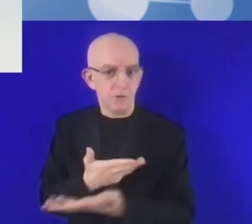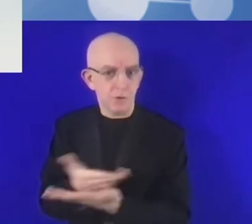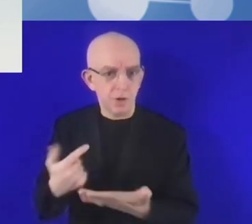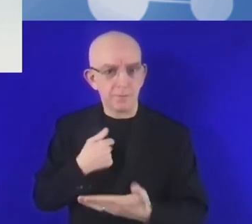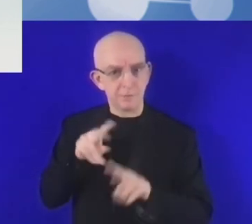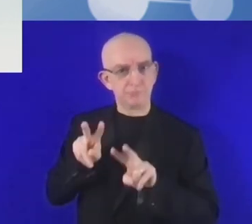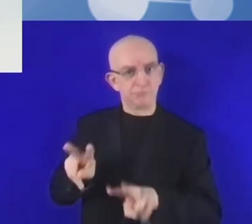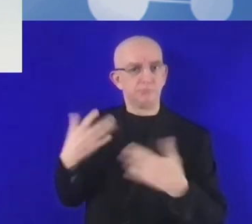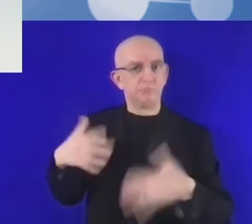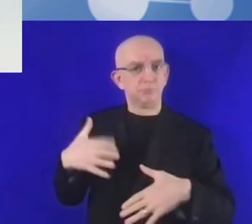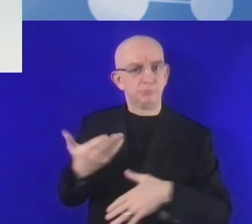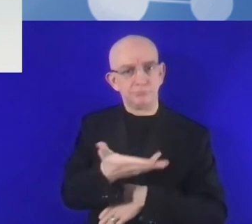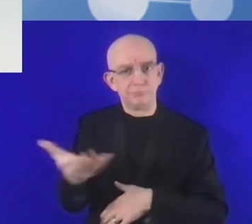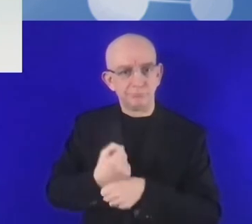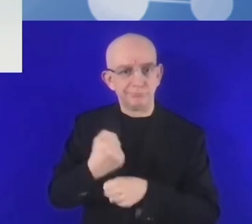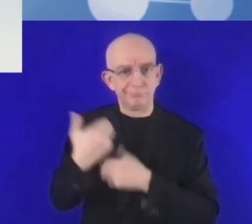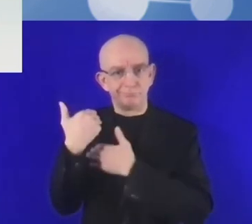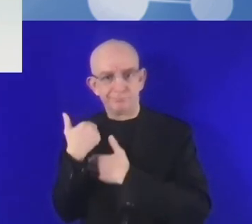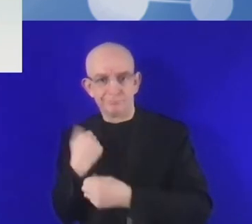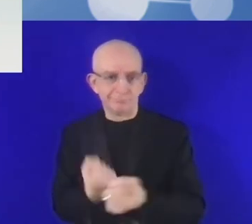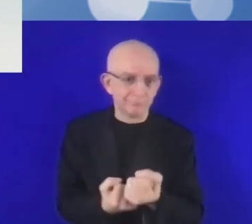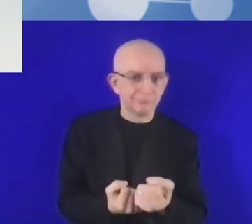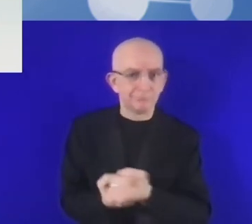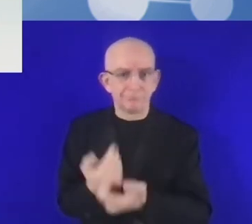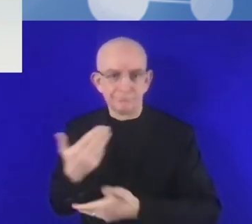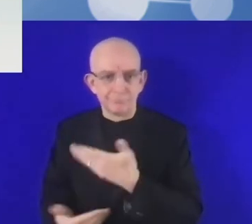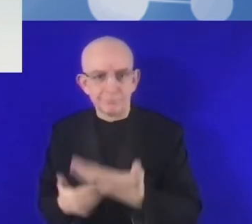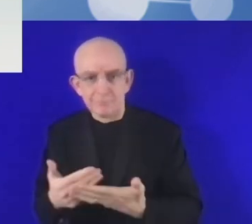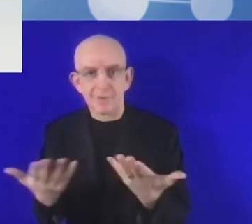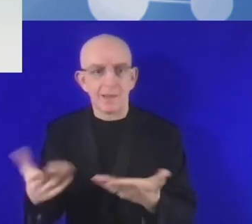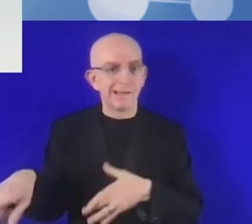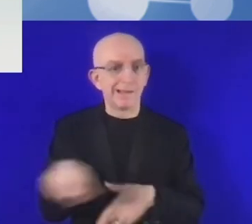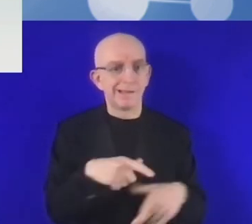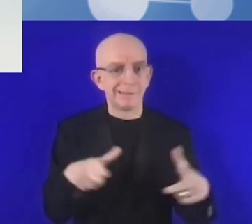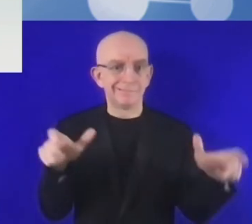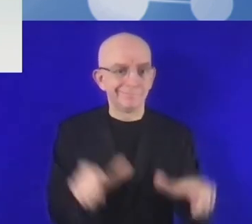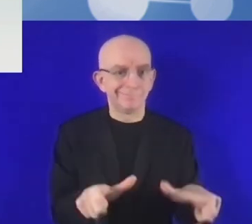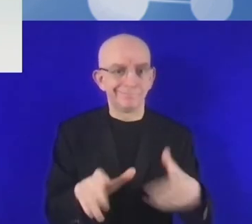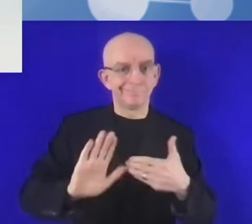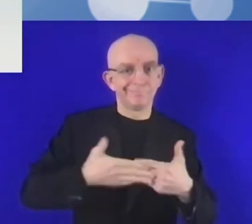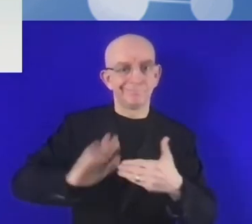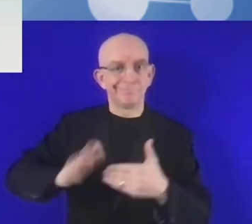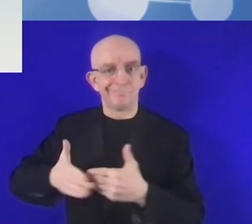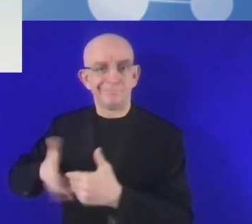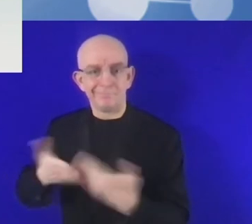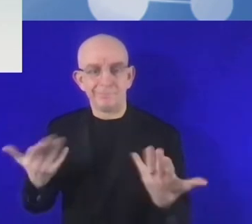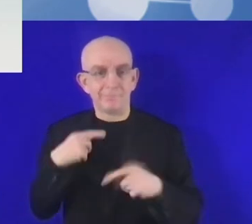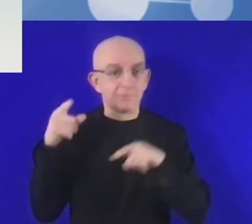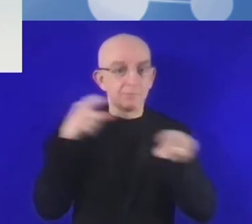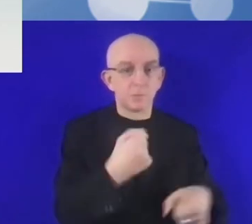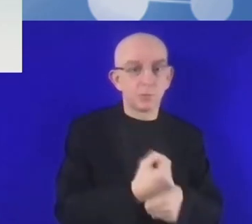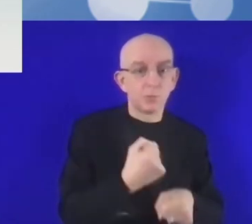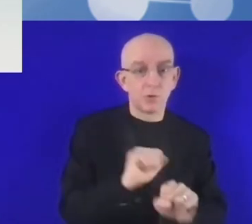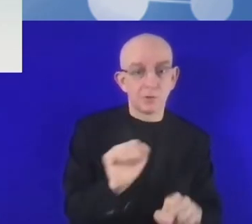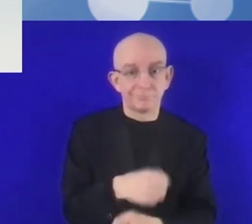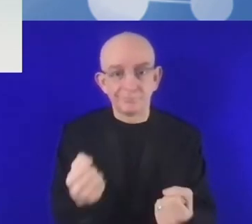Internet y que aseguran la infraestructura de Internet. Yo estaba bajo una gran impresión de la